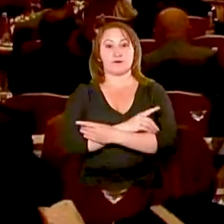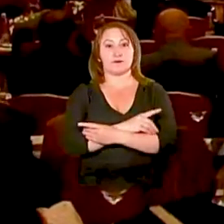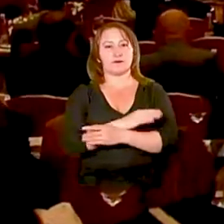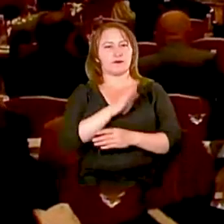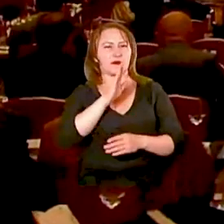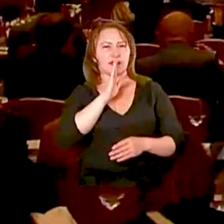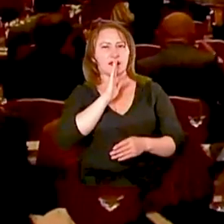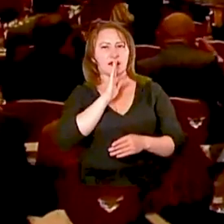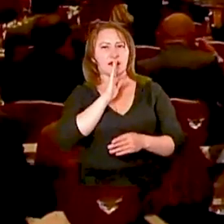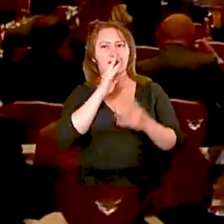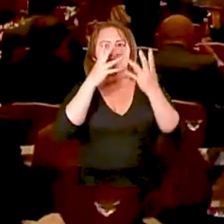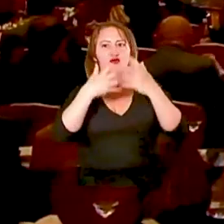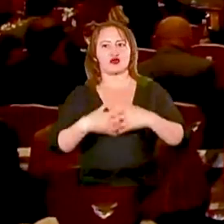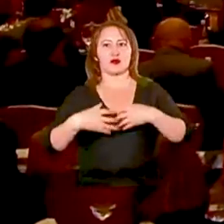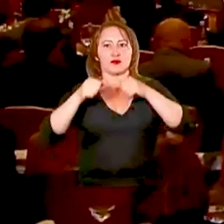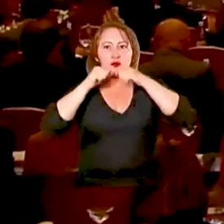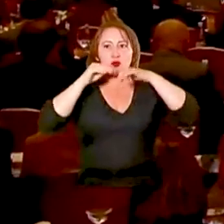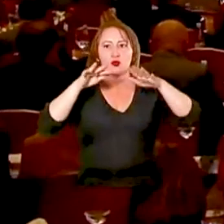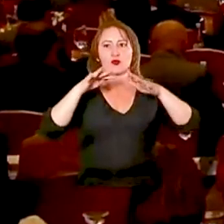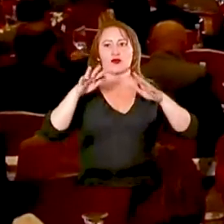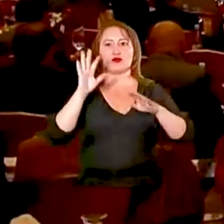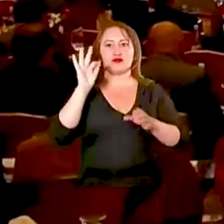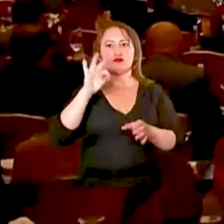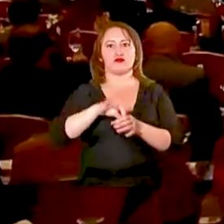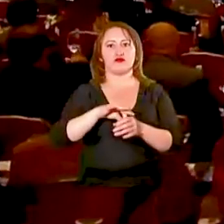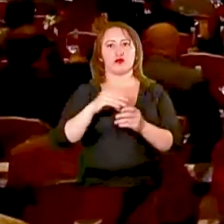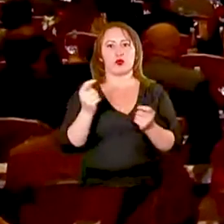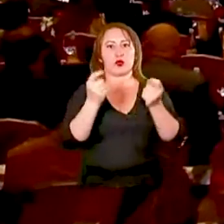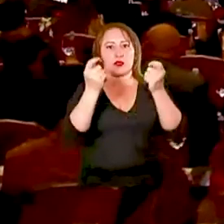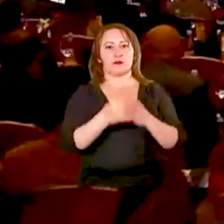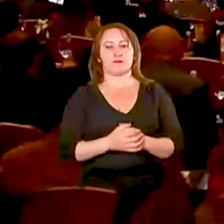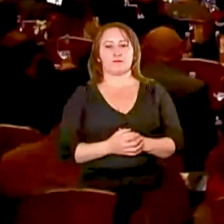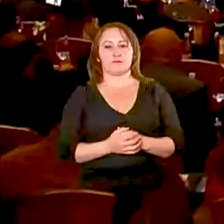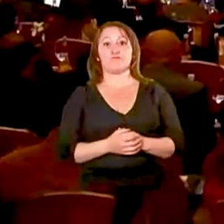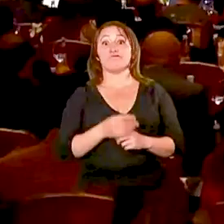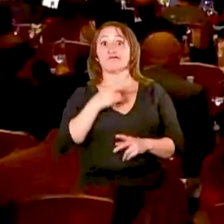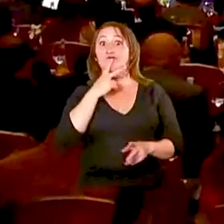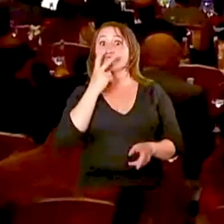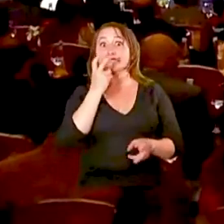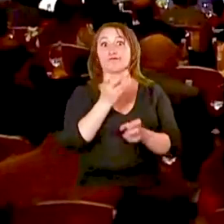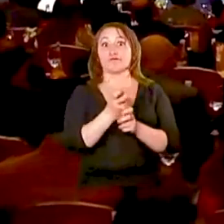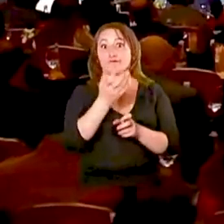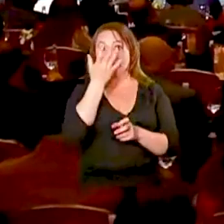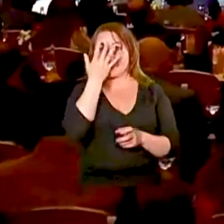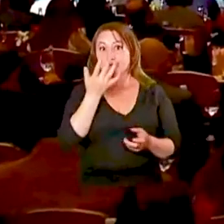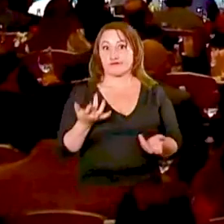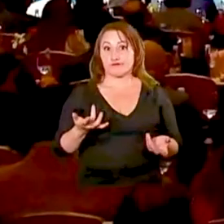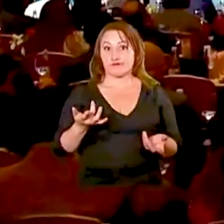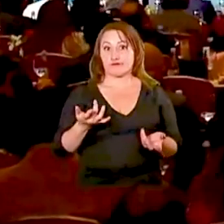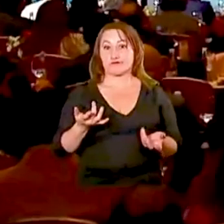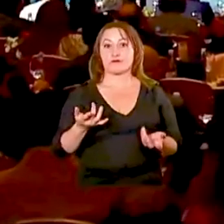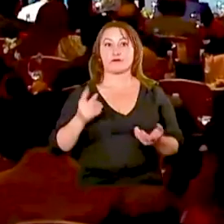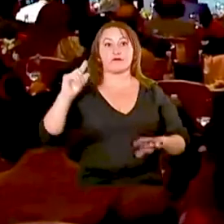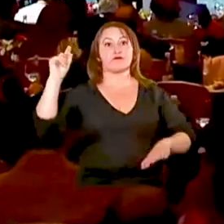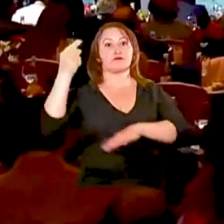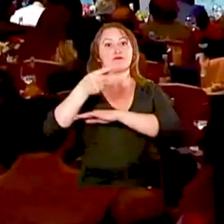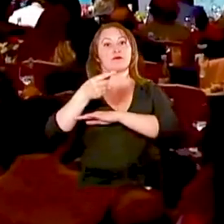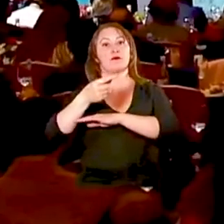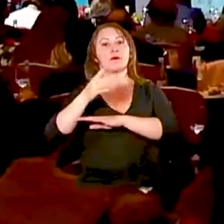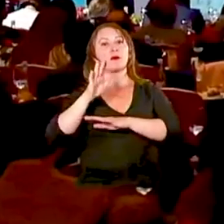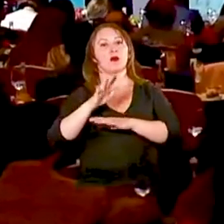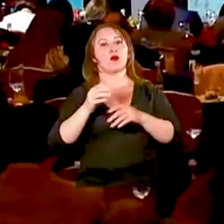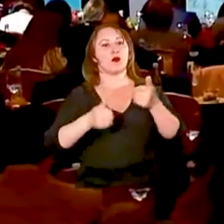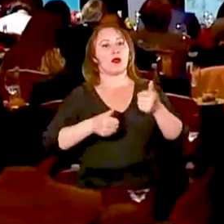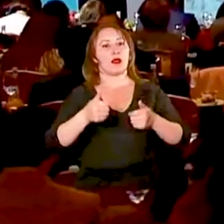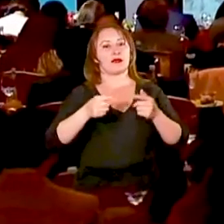los funcionarios públicos de elección popular. Y muy difícil porque nos imponía algunas